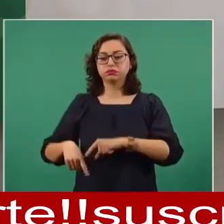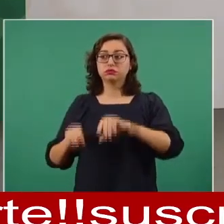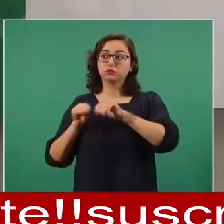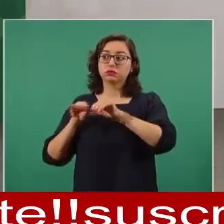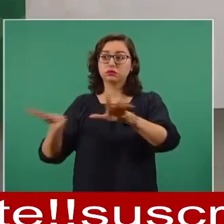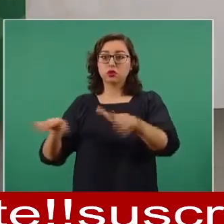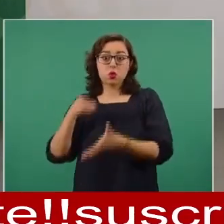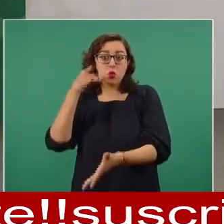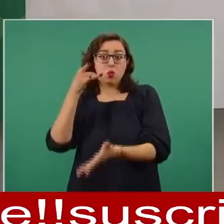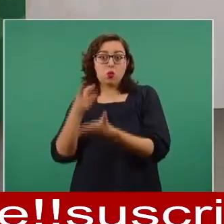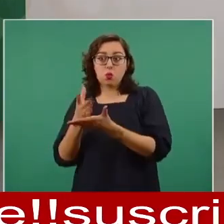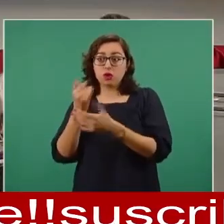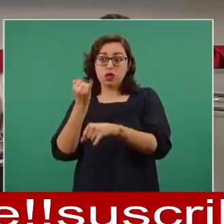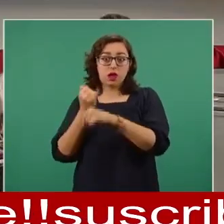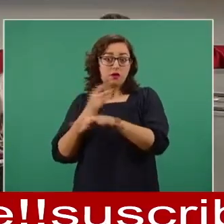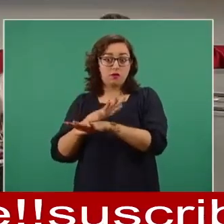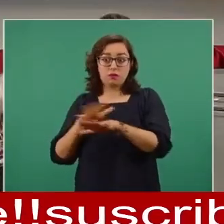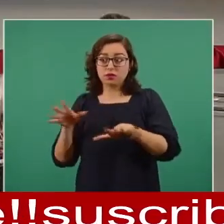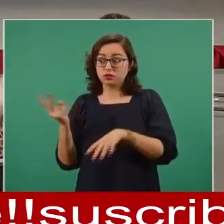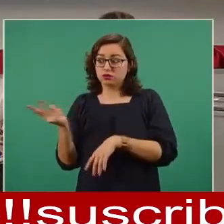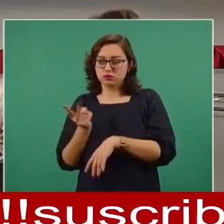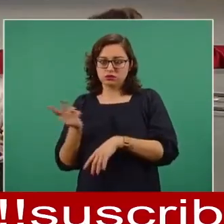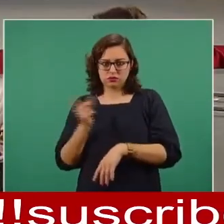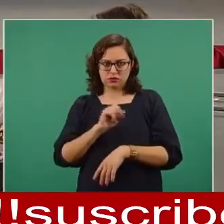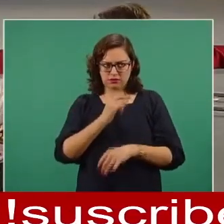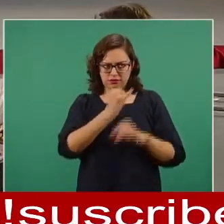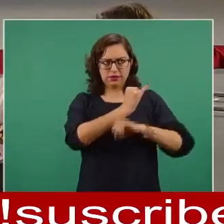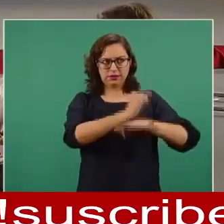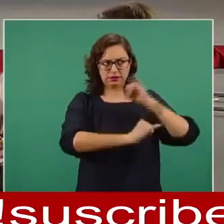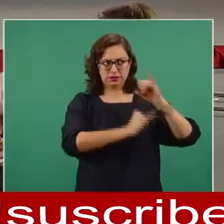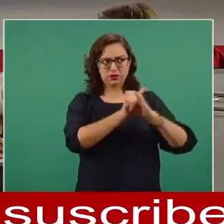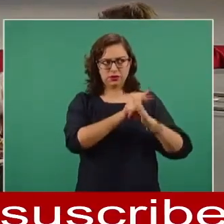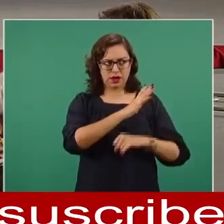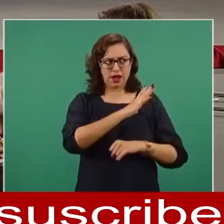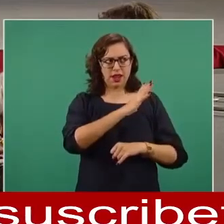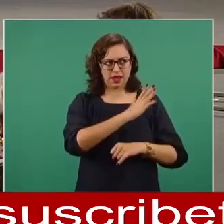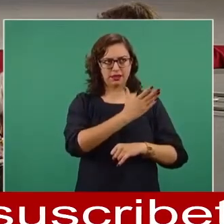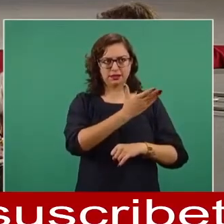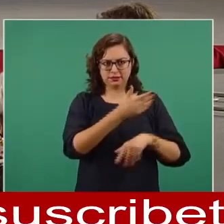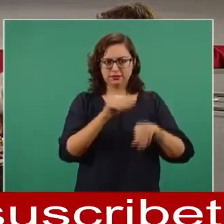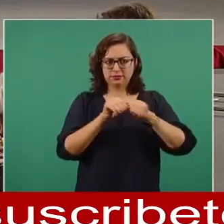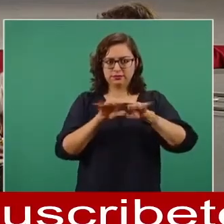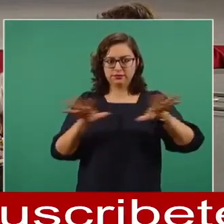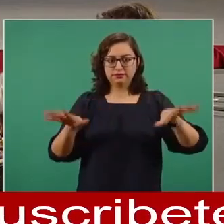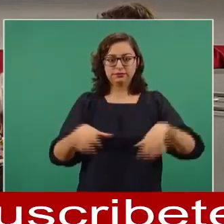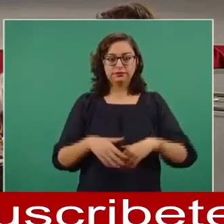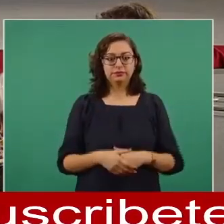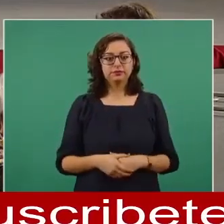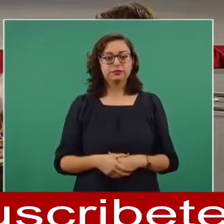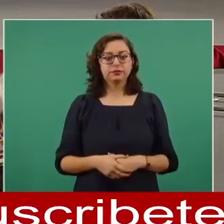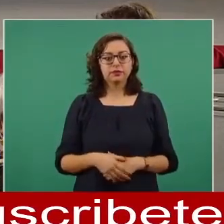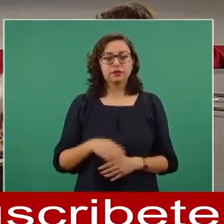Ahora, este es el señor Bolsonaro,